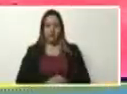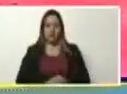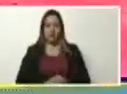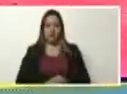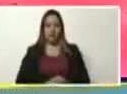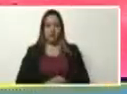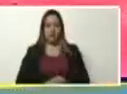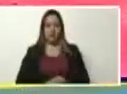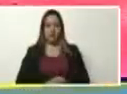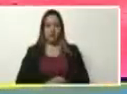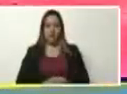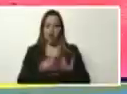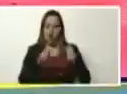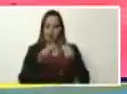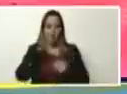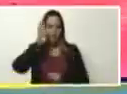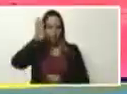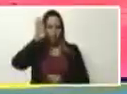de lo que viene.